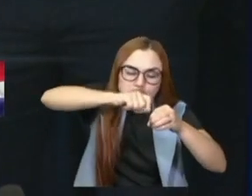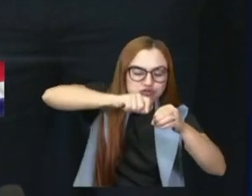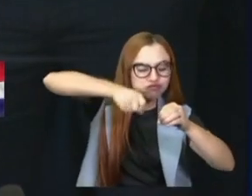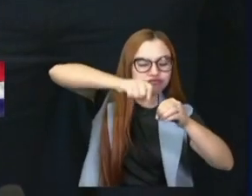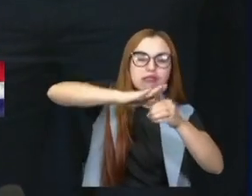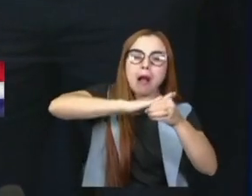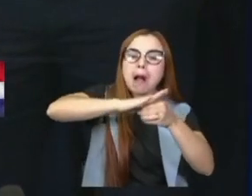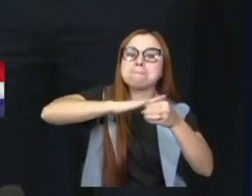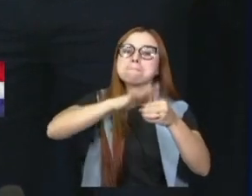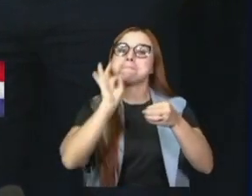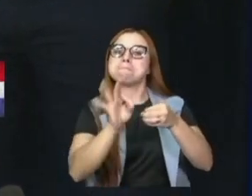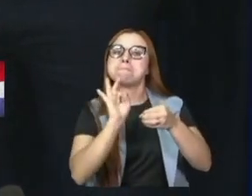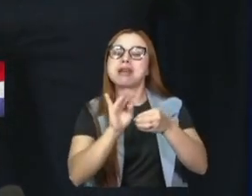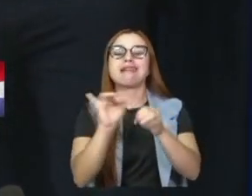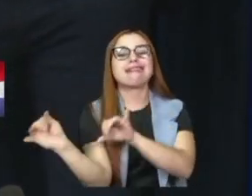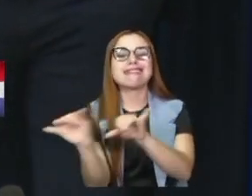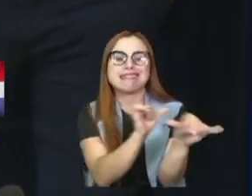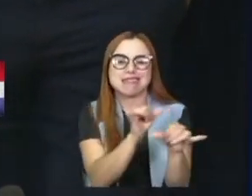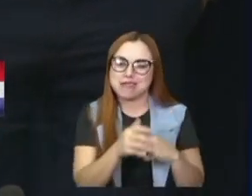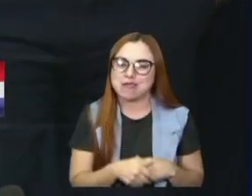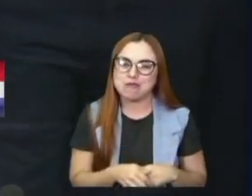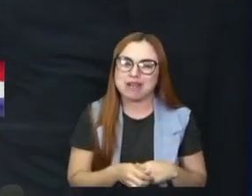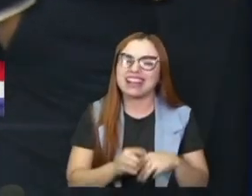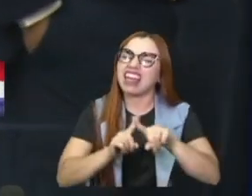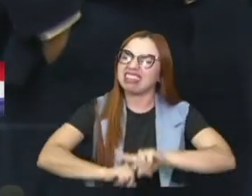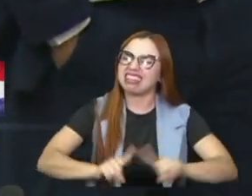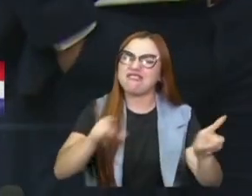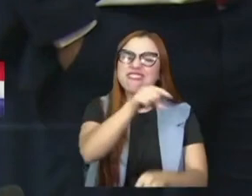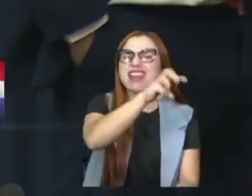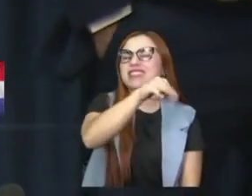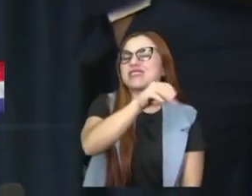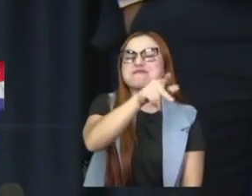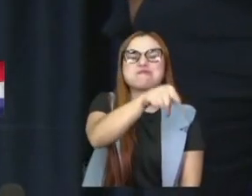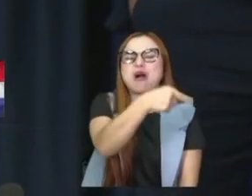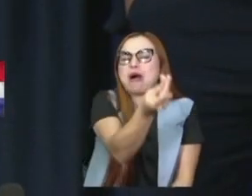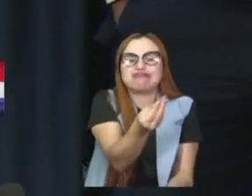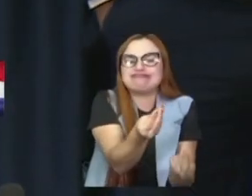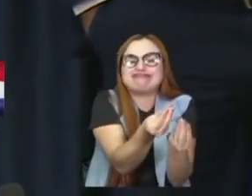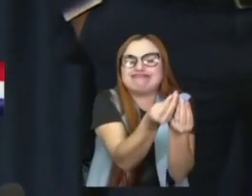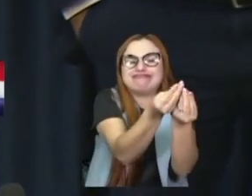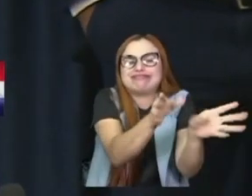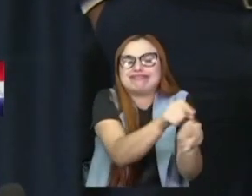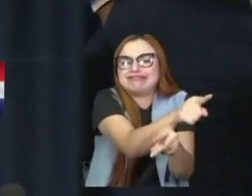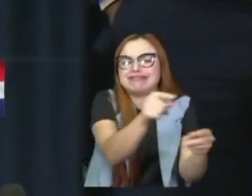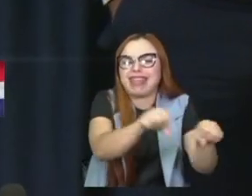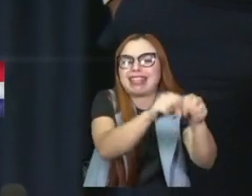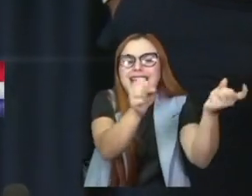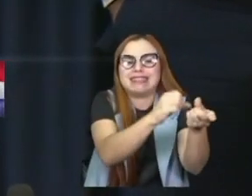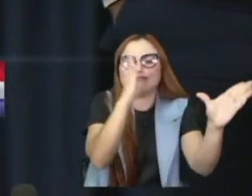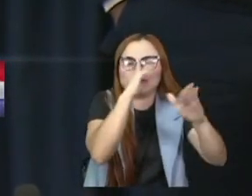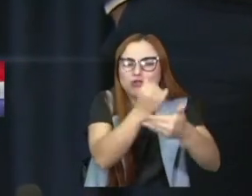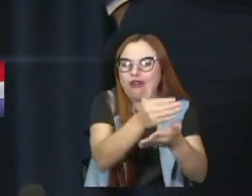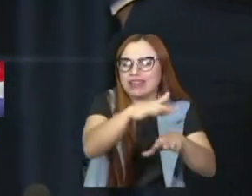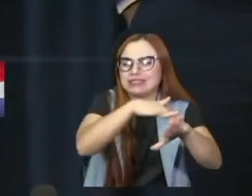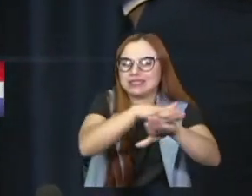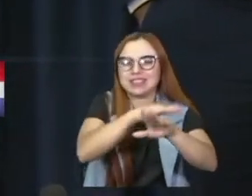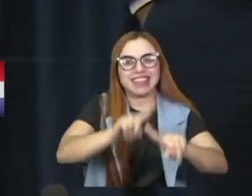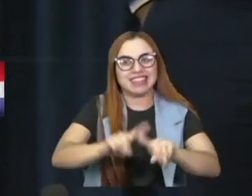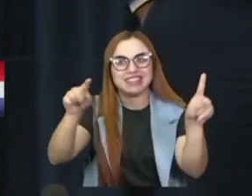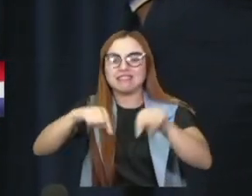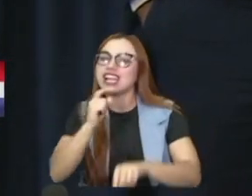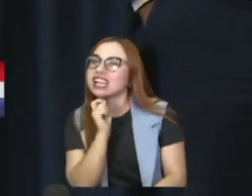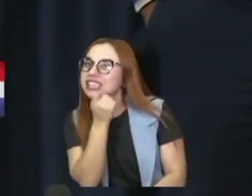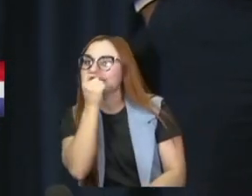de la bioseguridad que se ha manejado a nivel mundial y hoy día con una ley. Los exhortamos a que sigamos haciendo ese